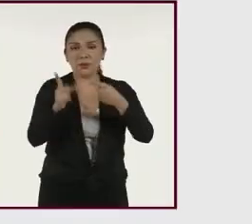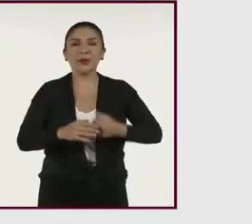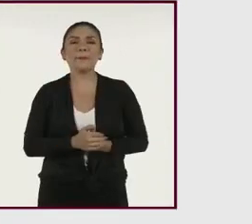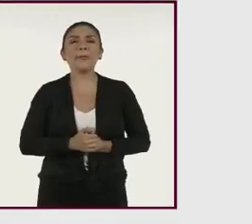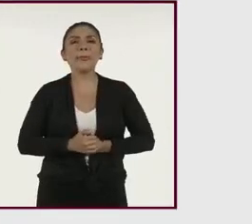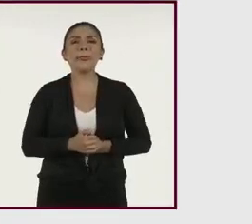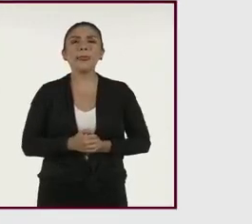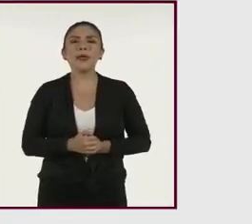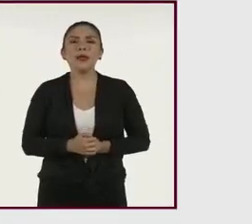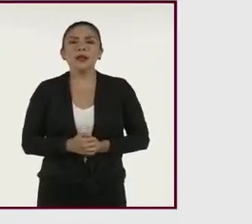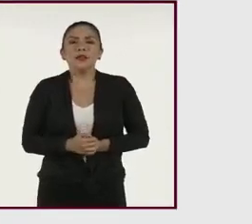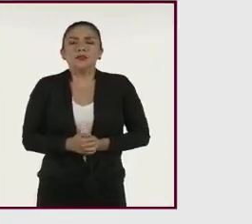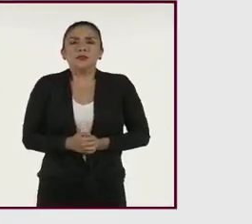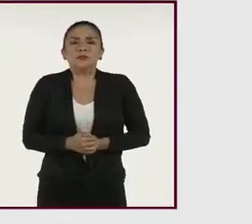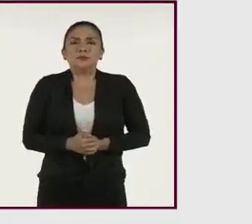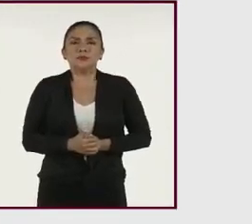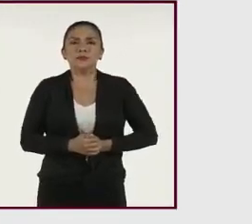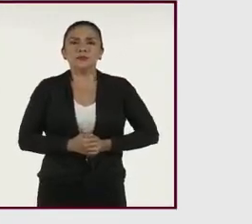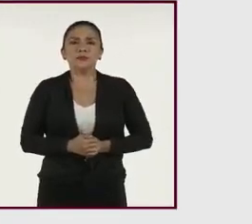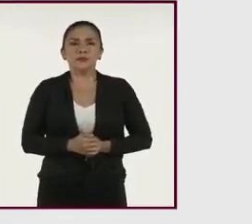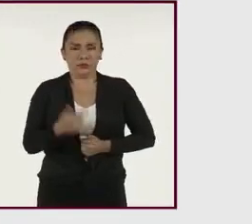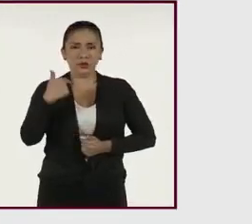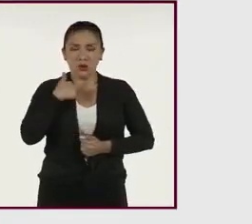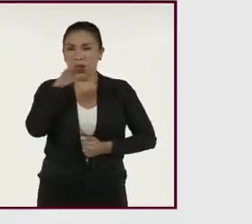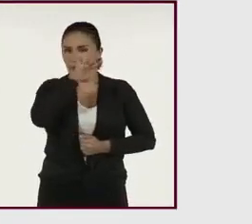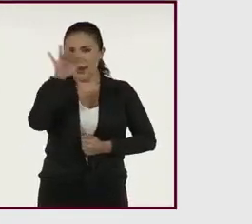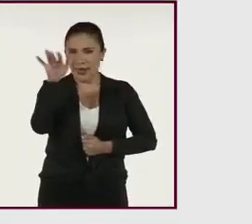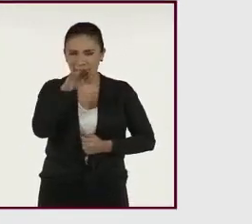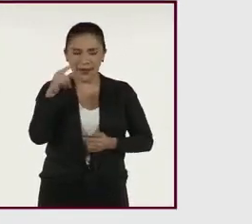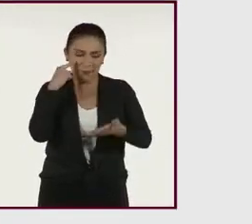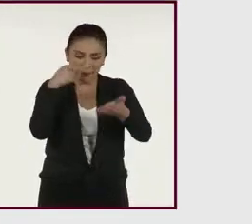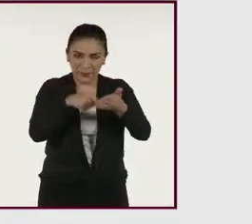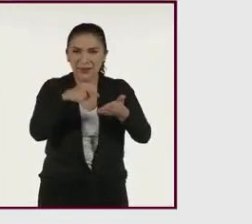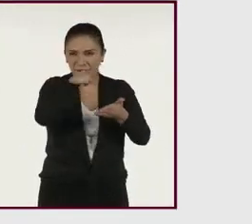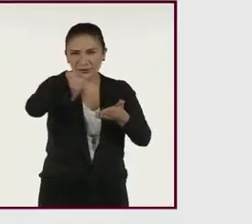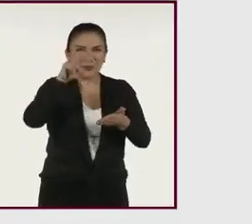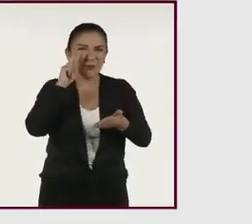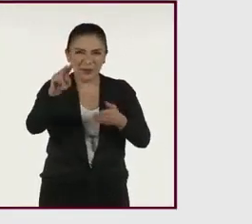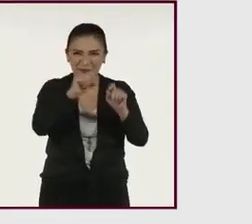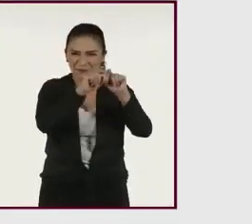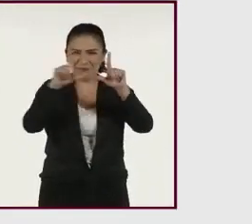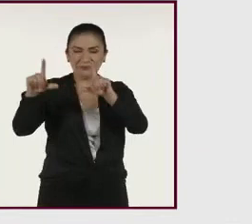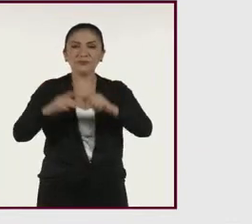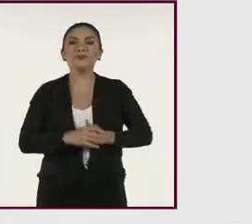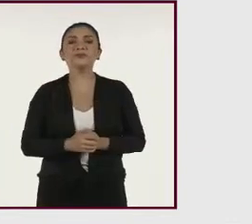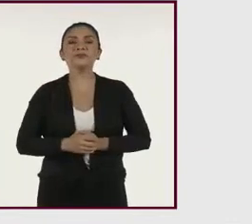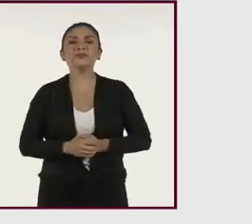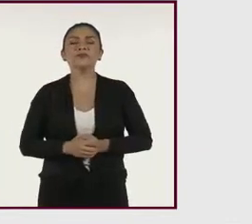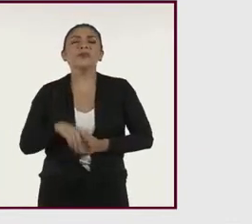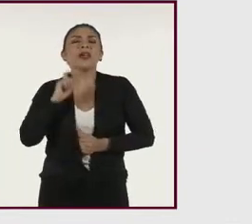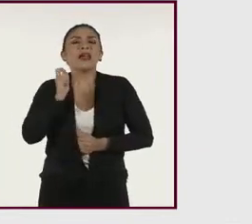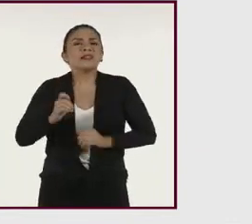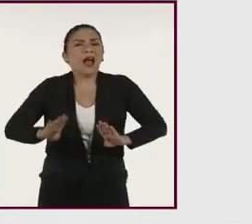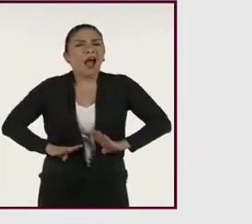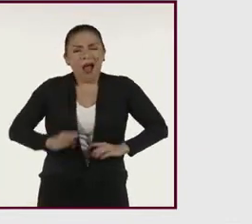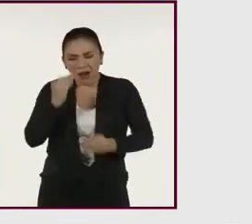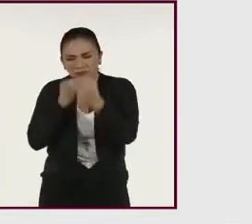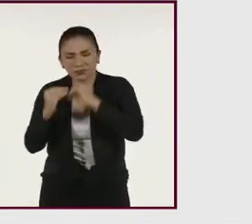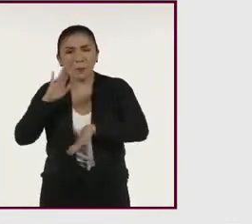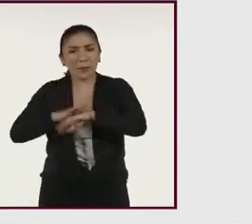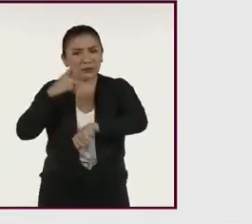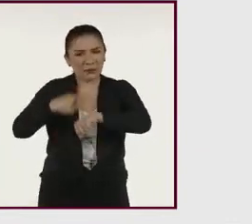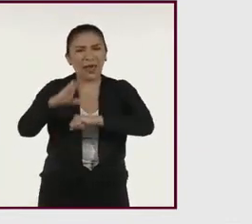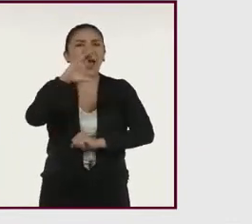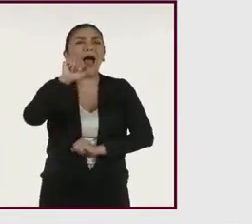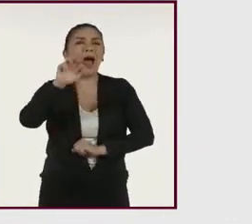¿Le parece, bueno, voy a leerlo desde el dispositivo, también ya lo están viendo en la pantalla. Aquí dice, ¿qué son las conductas alimentarias de riesgo? Las CAR